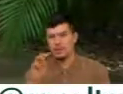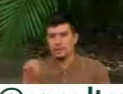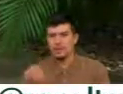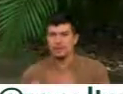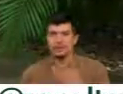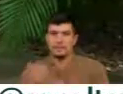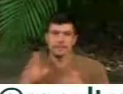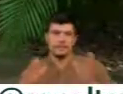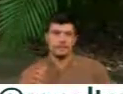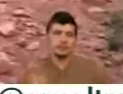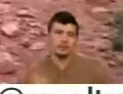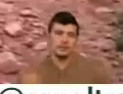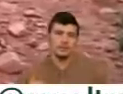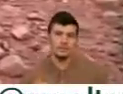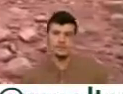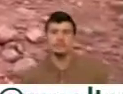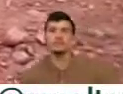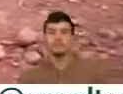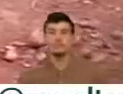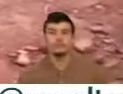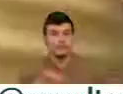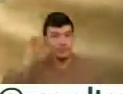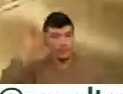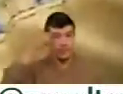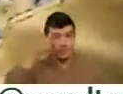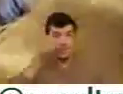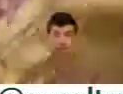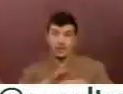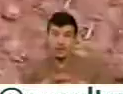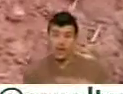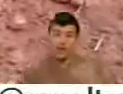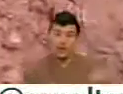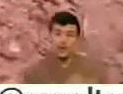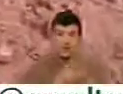iniciando clases los jóvenes. Recuerda, educa a un niño, salva a un adulto.